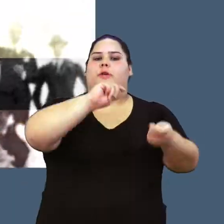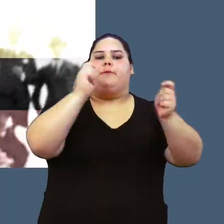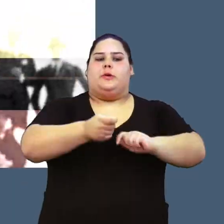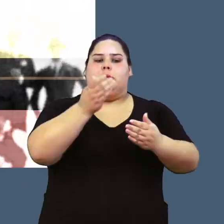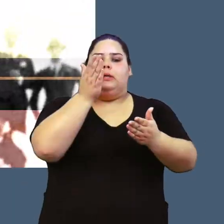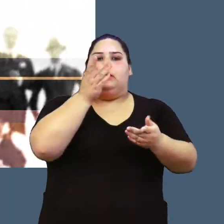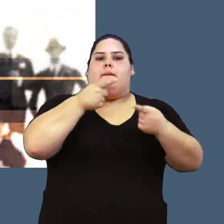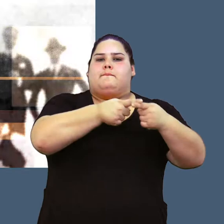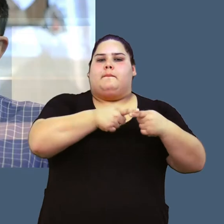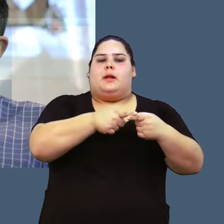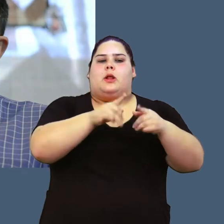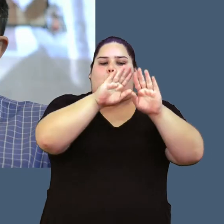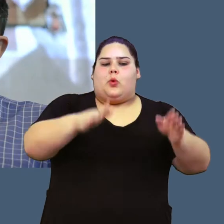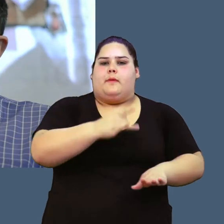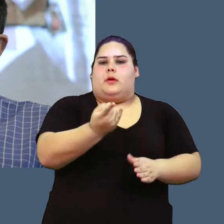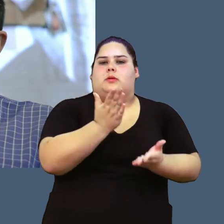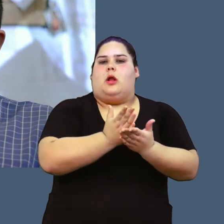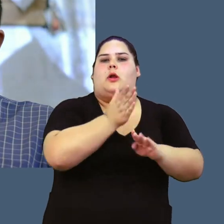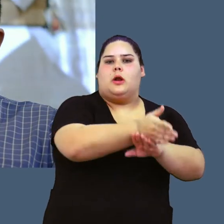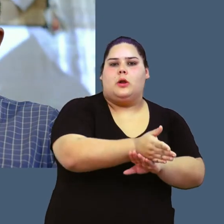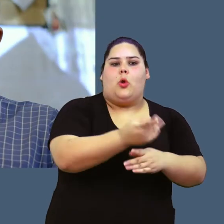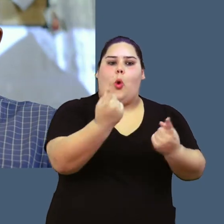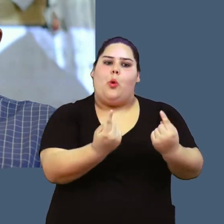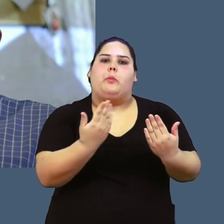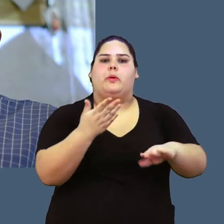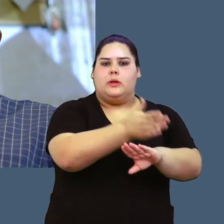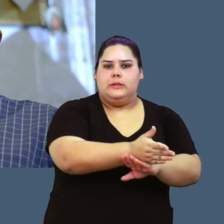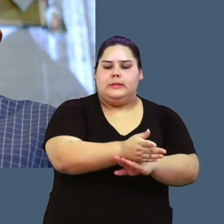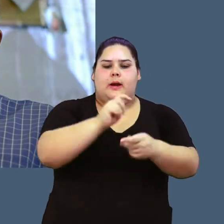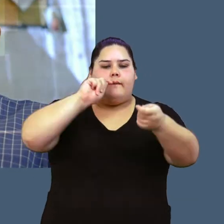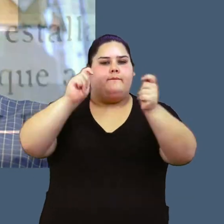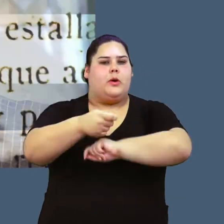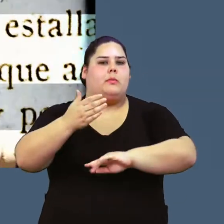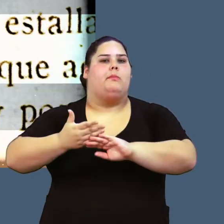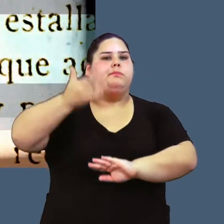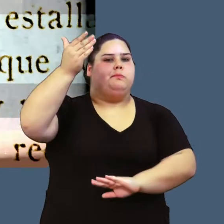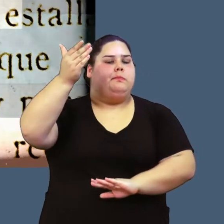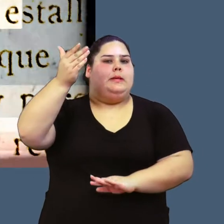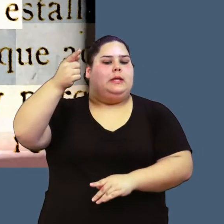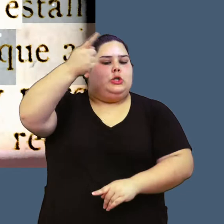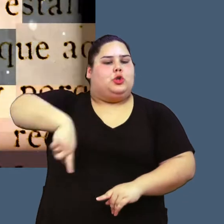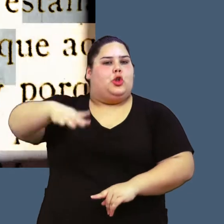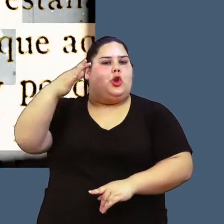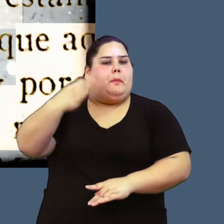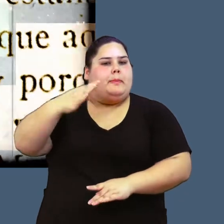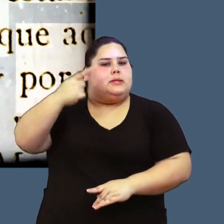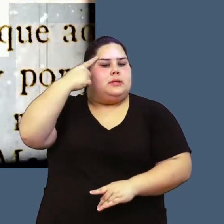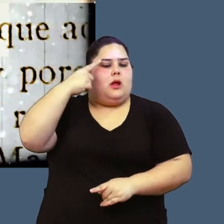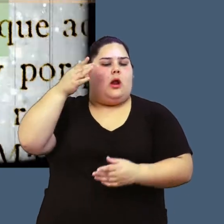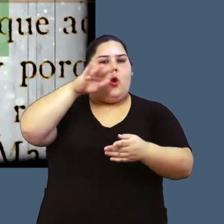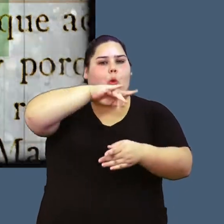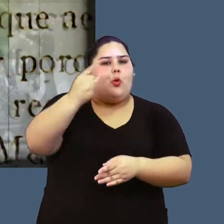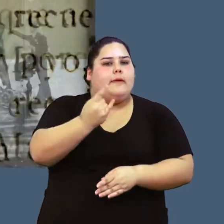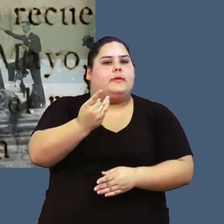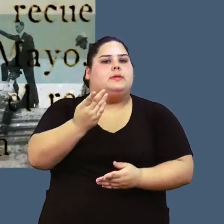En el contexto de la reforma, el gran debate era si la universidad era un derecho o un privilegio. Y la reforma probablemente sea la primera que levanta la bandera de debemos